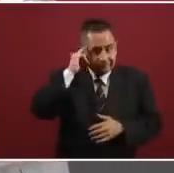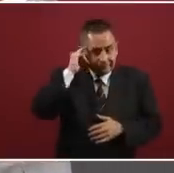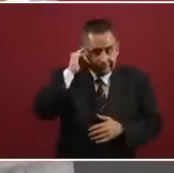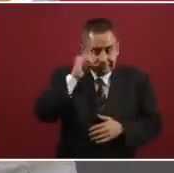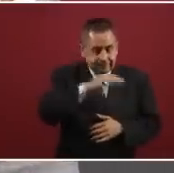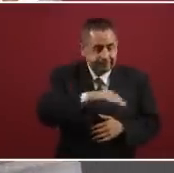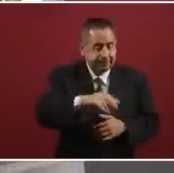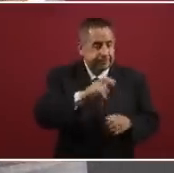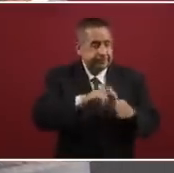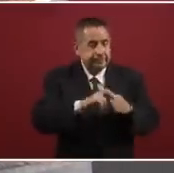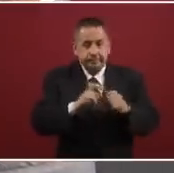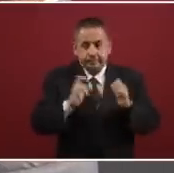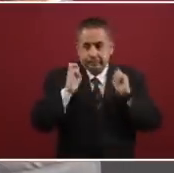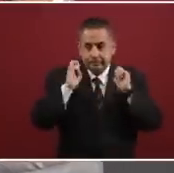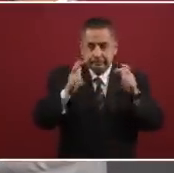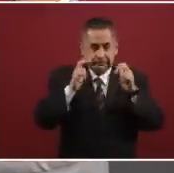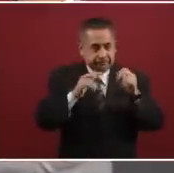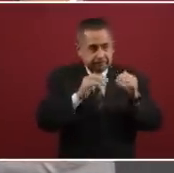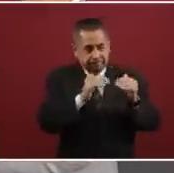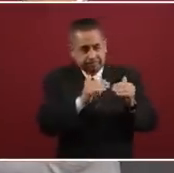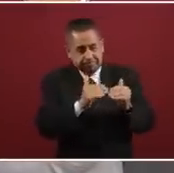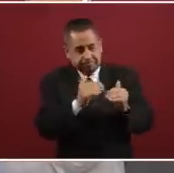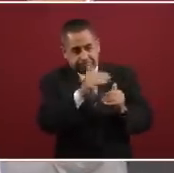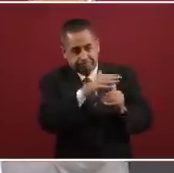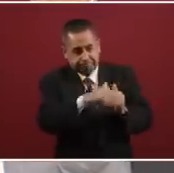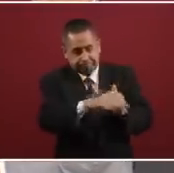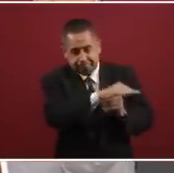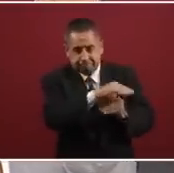de los Altos de Chiapas: